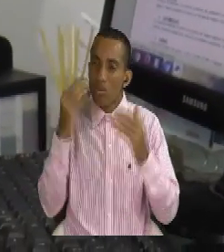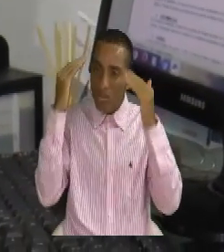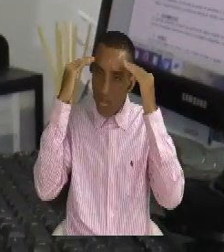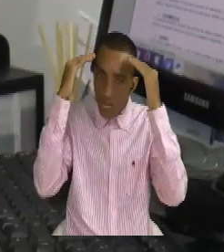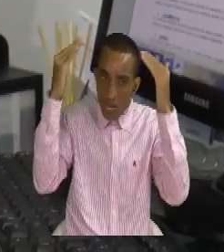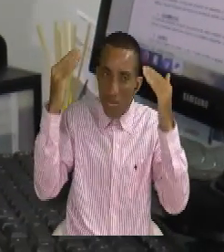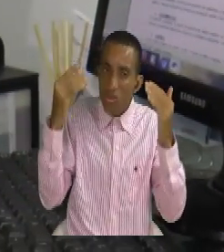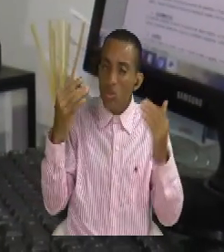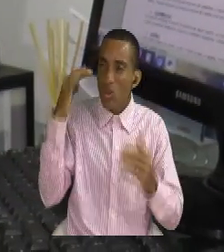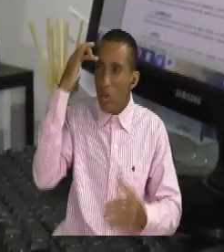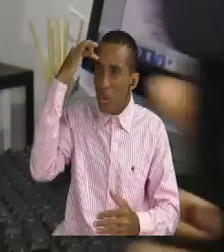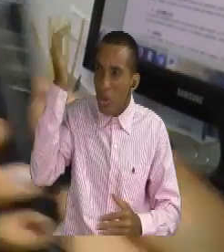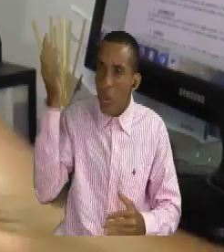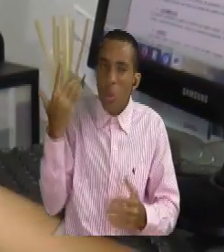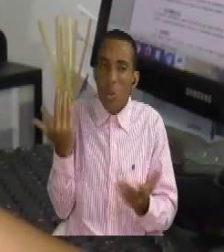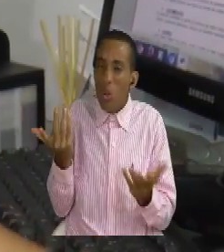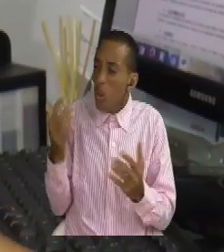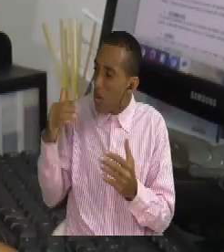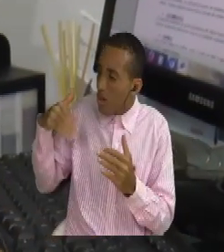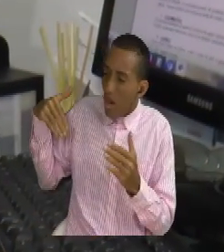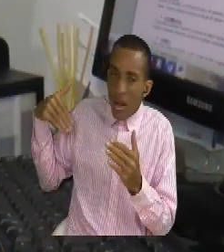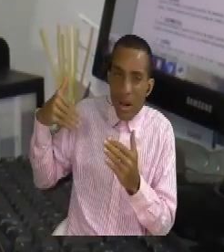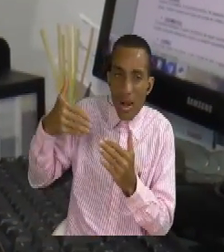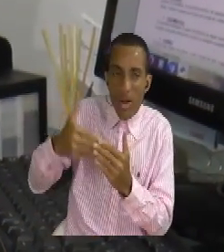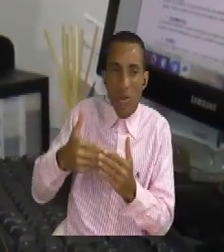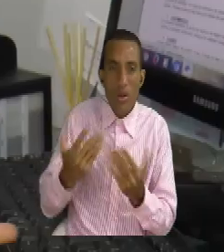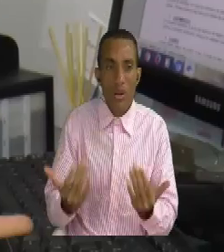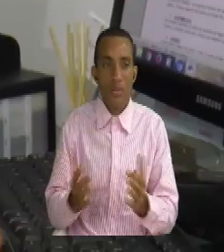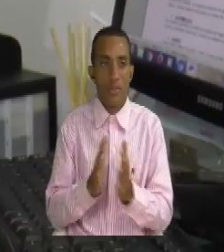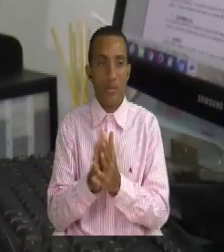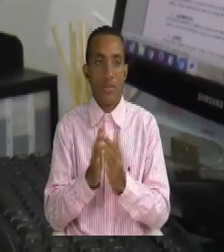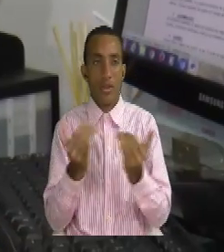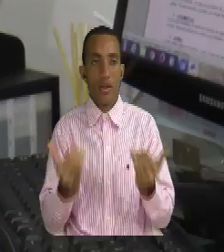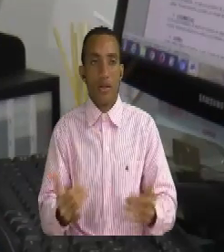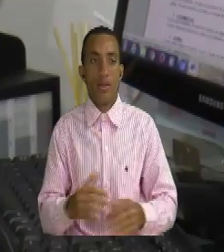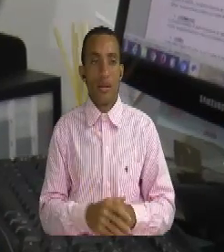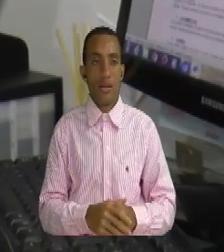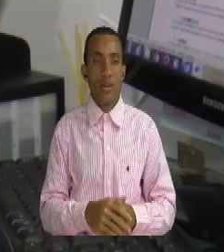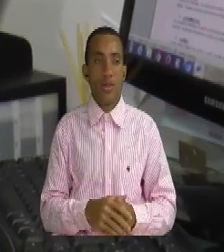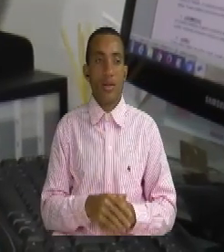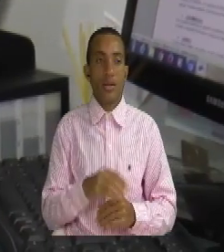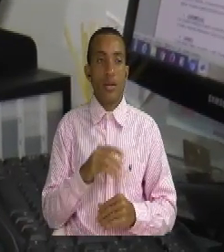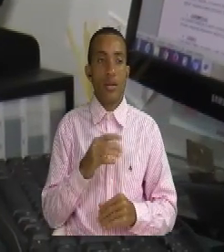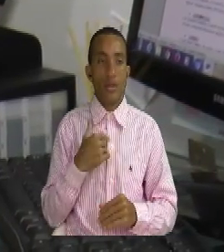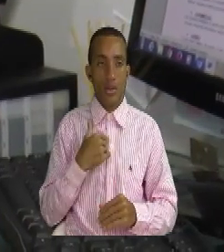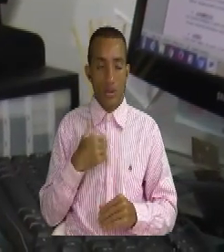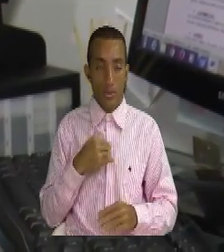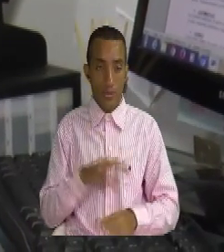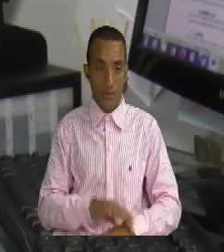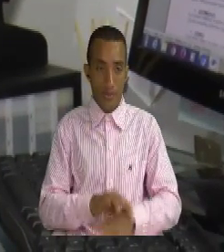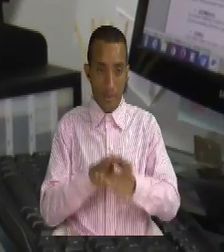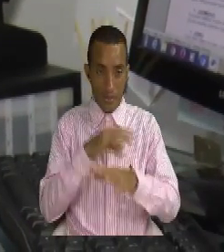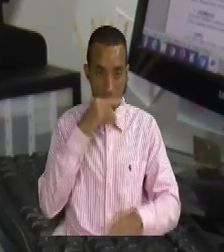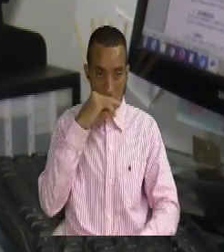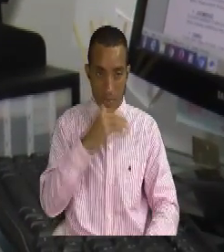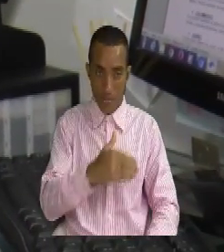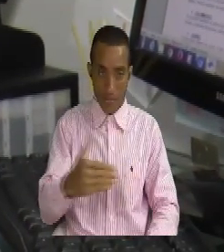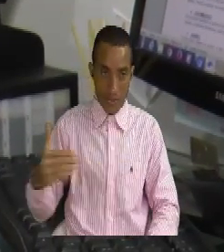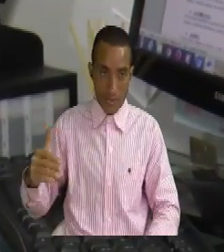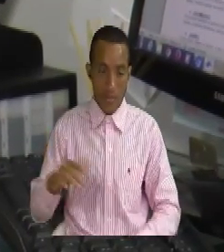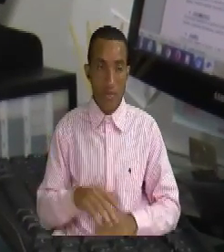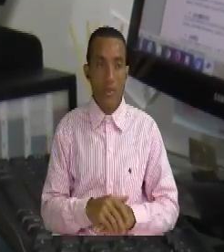precisamente en este momento. Bueno, ya me presentaste, Diana Marcela Correa, yo soy ginecóloga especialista en medicina